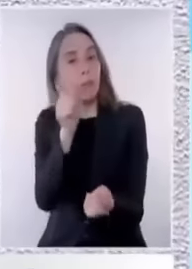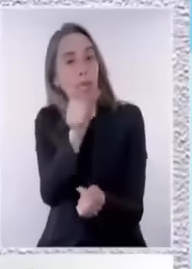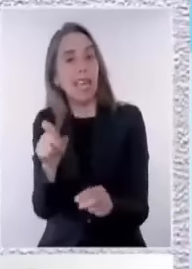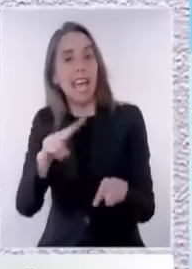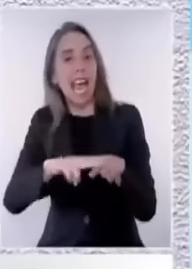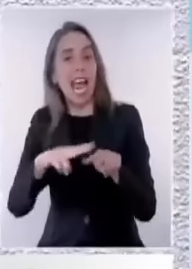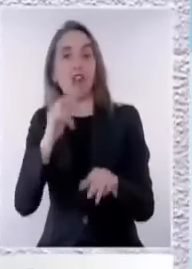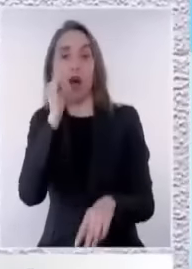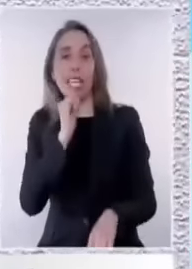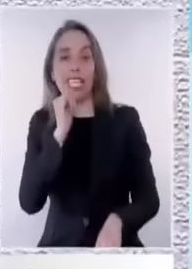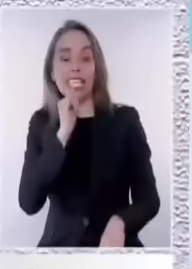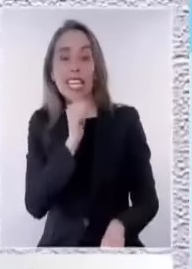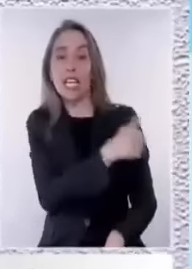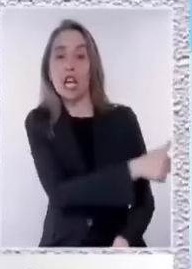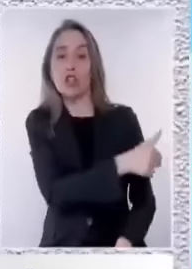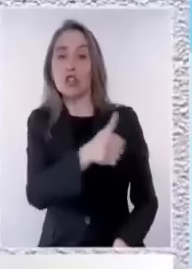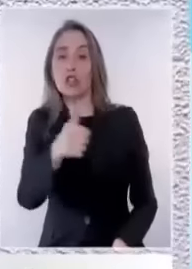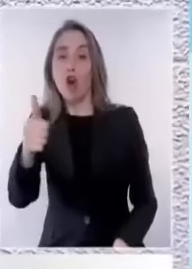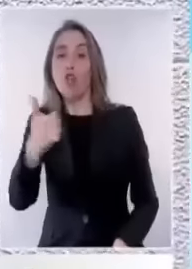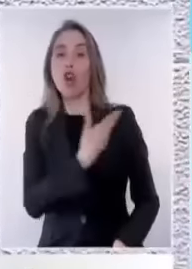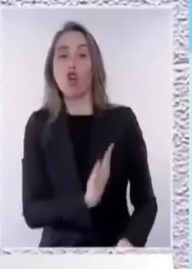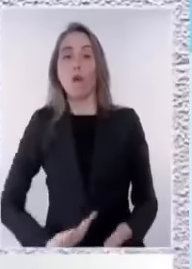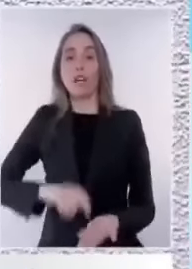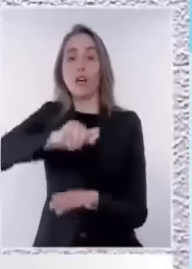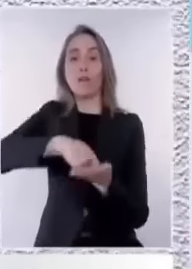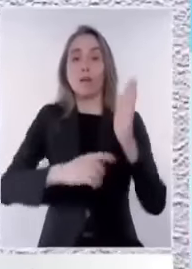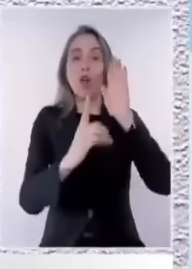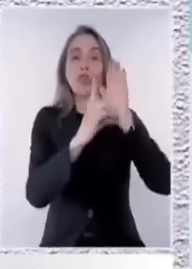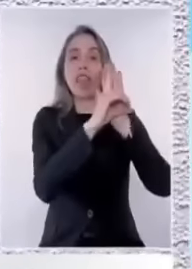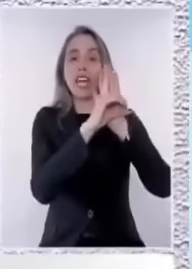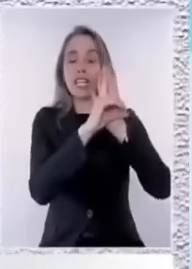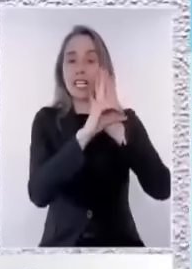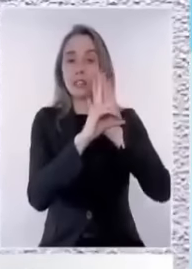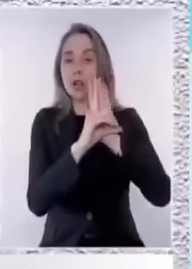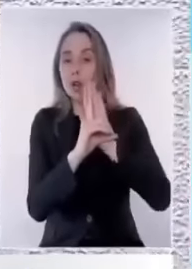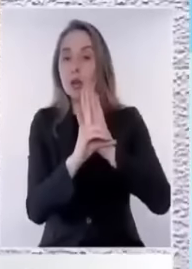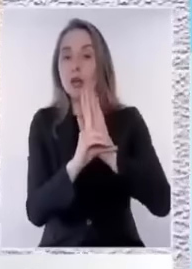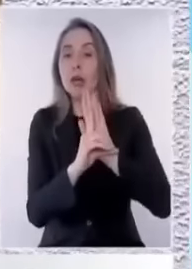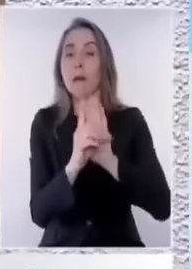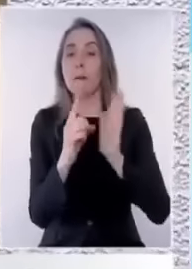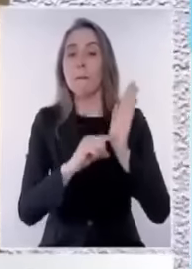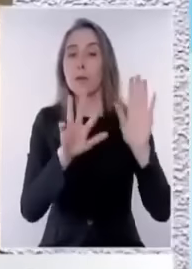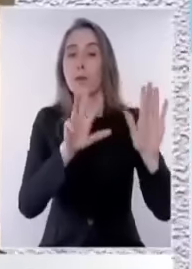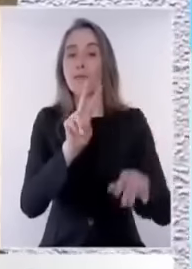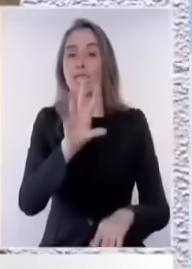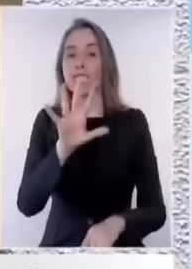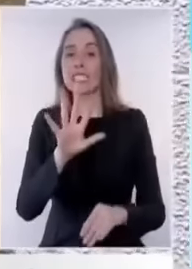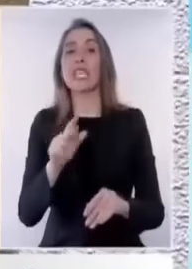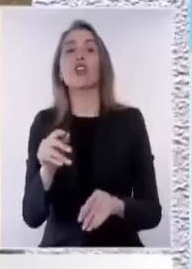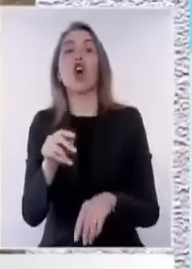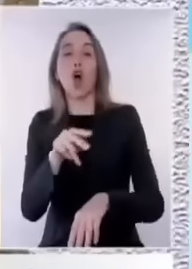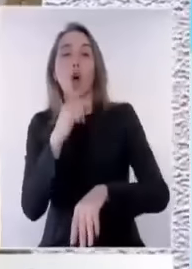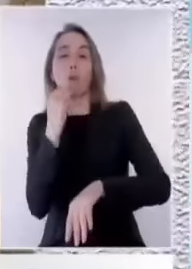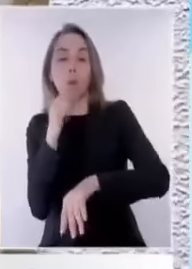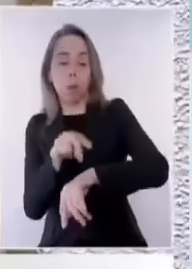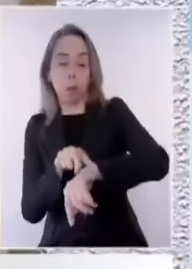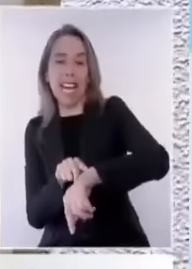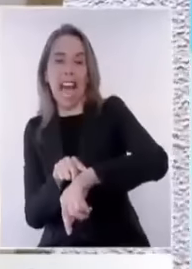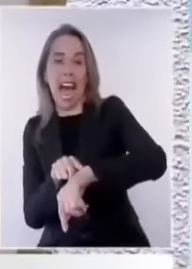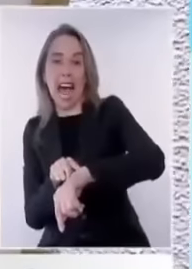los héroes de Iquique, Wenceslao Vargas, presidencial, 15 de mayo de 1958, y los ascendió por Grumete 3